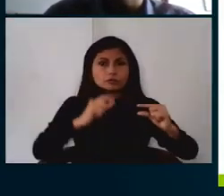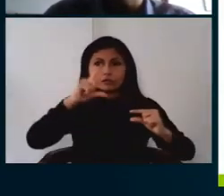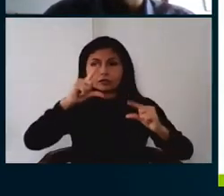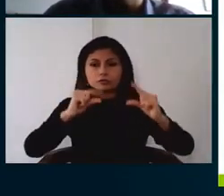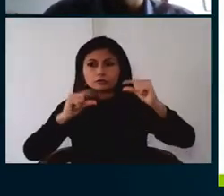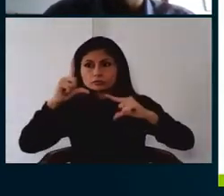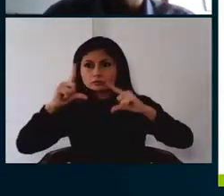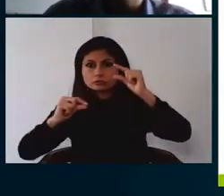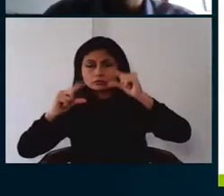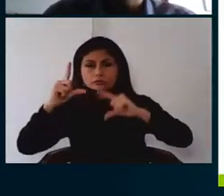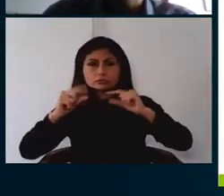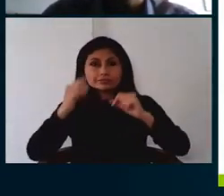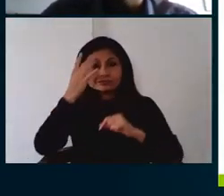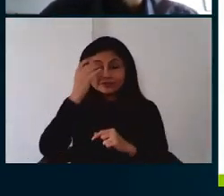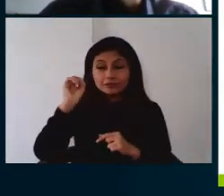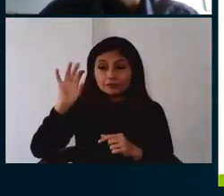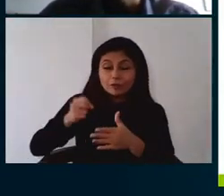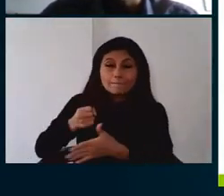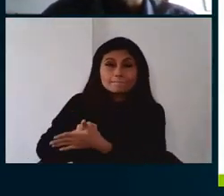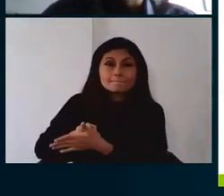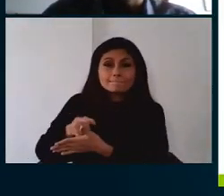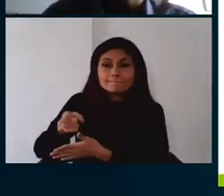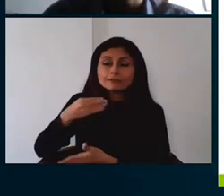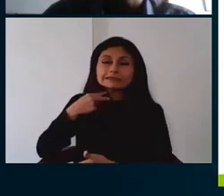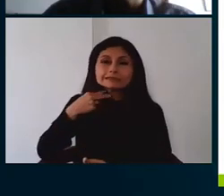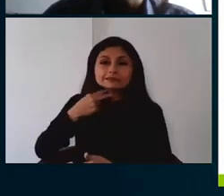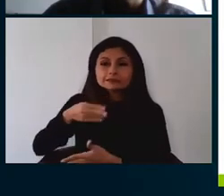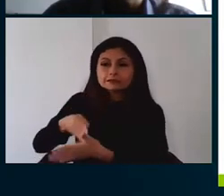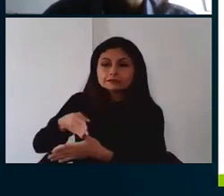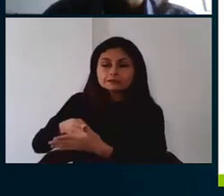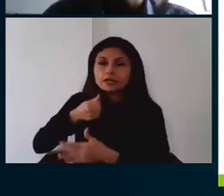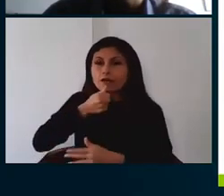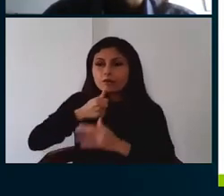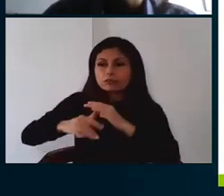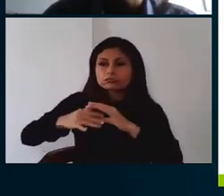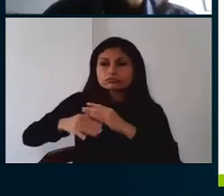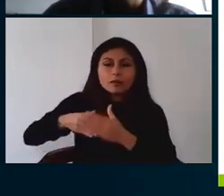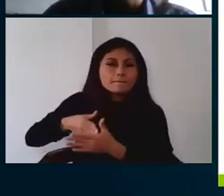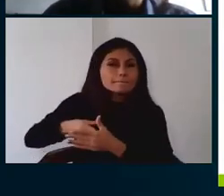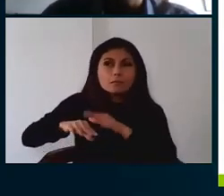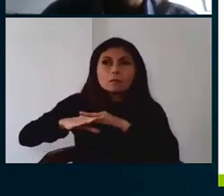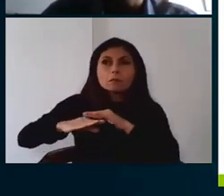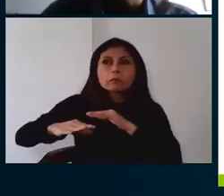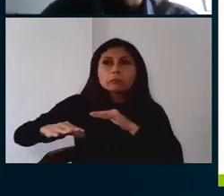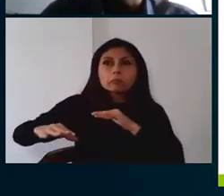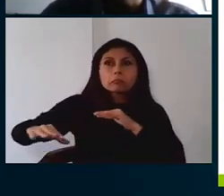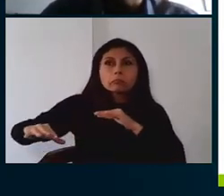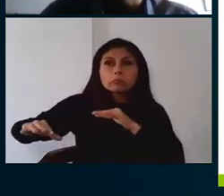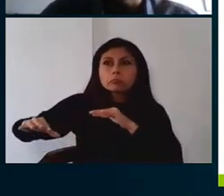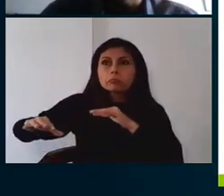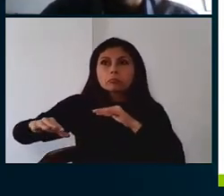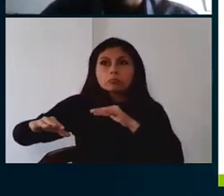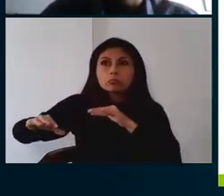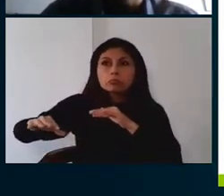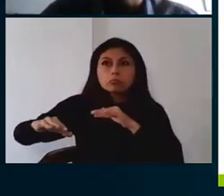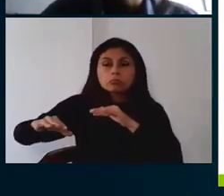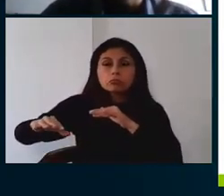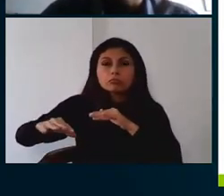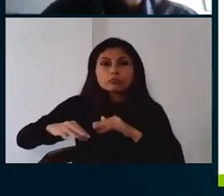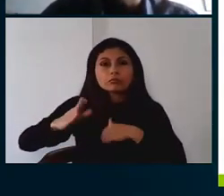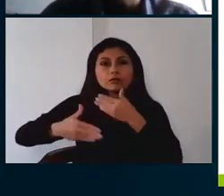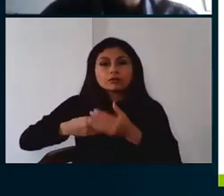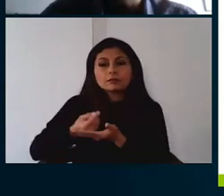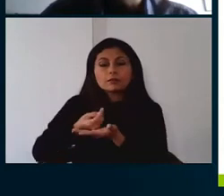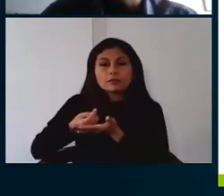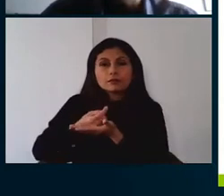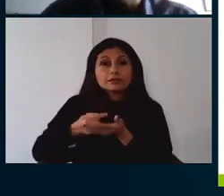taponcito que se puede llegar a formar? Eso es una pregunta que se puede resolver por medio de esta tecnología. Y esa tecnología también puede lograr